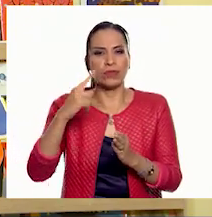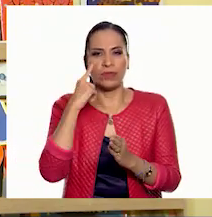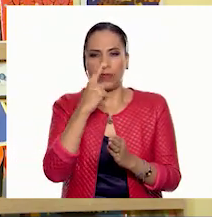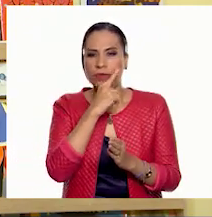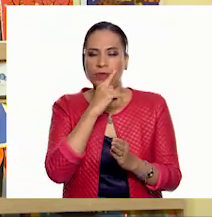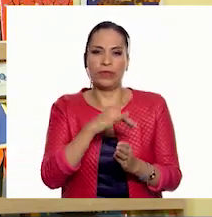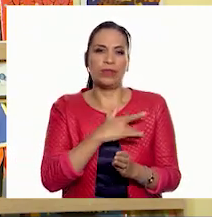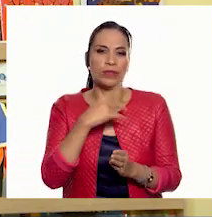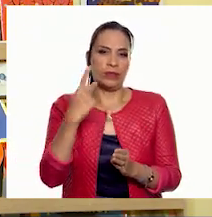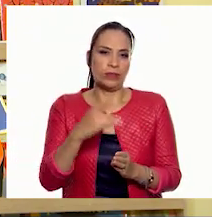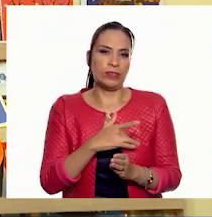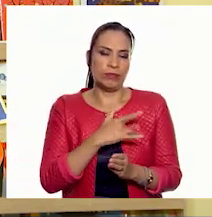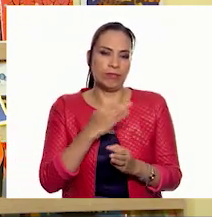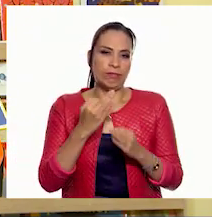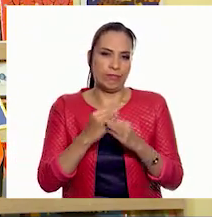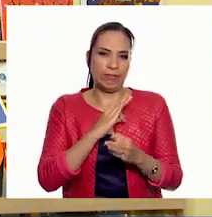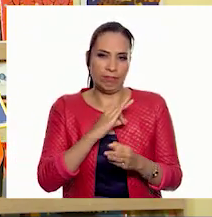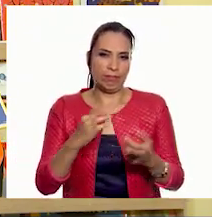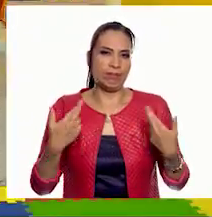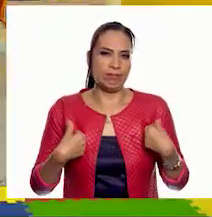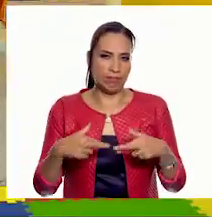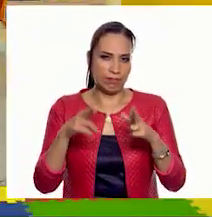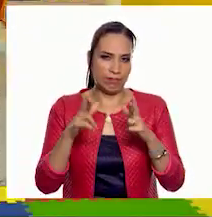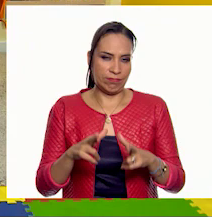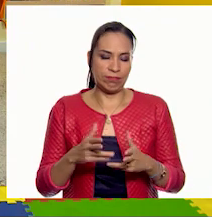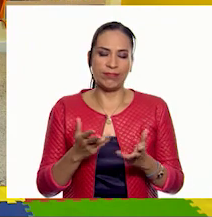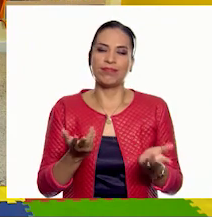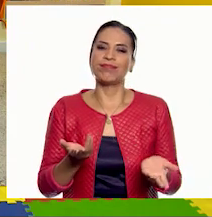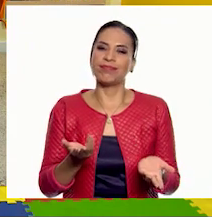la realidad que pueden llegar a representar.